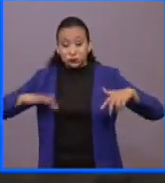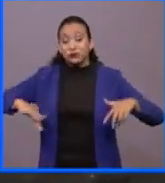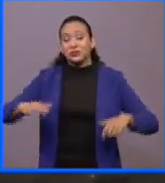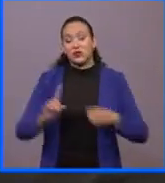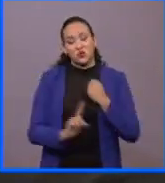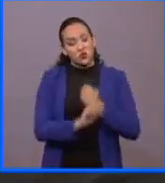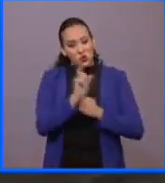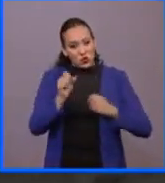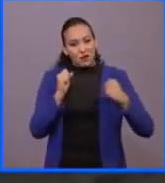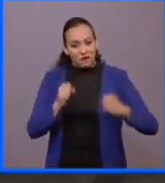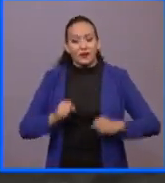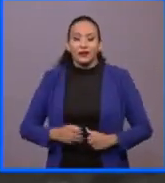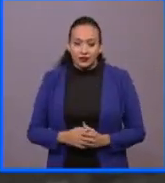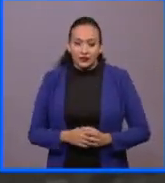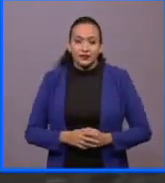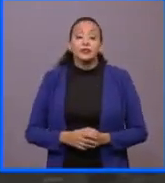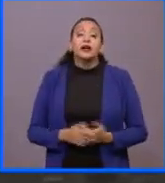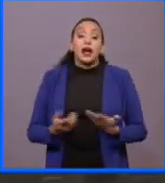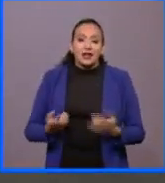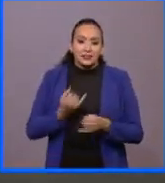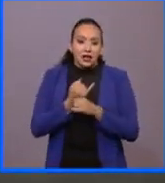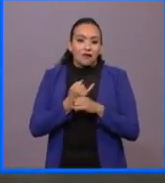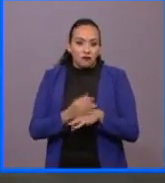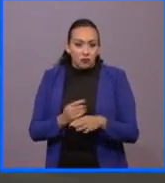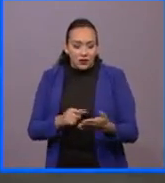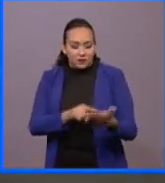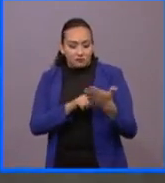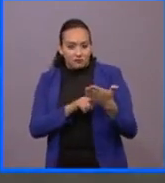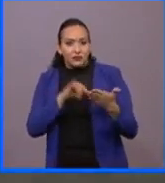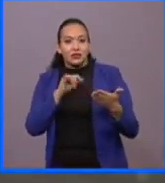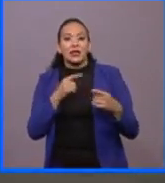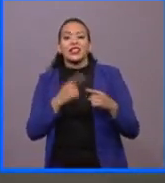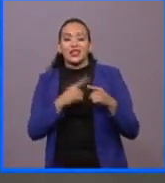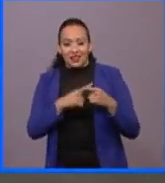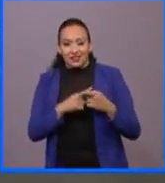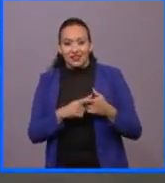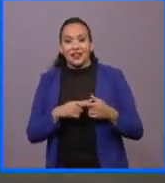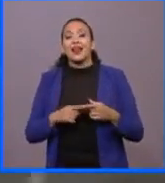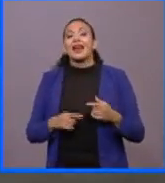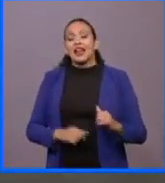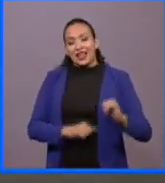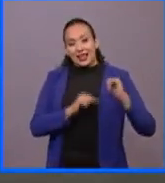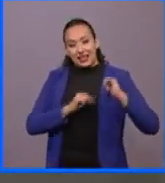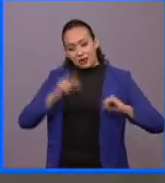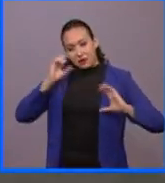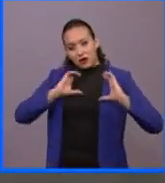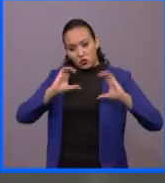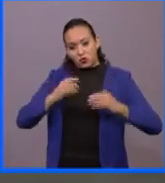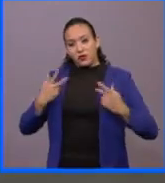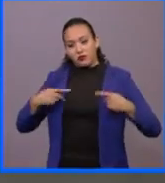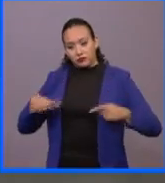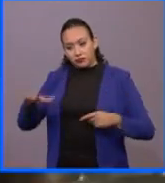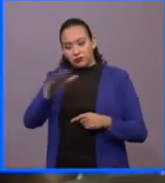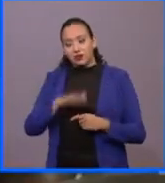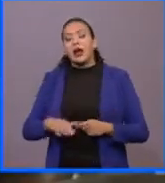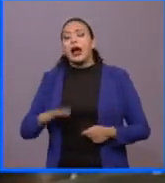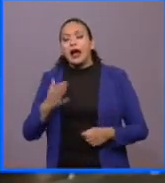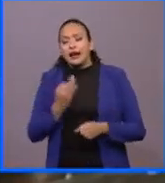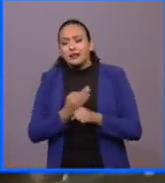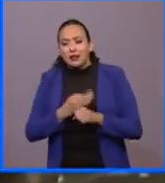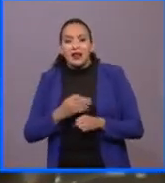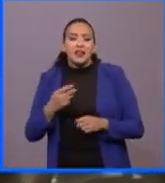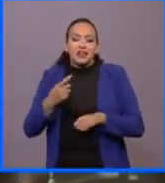lluvias y fuertes rachas de viento, información que da a conocer precisamente Protección Civil. Al momento solo se reportan